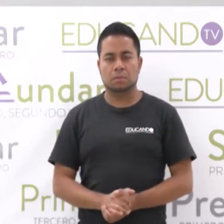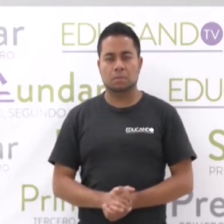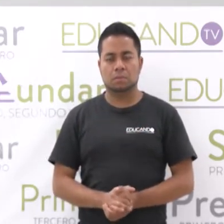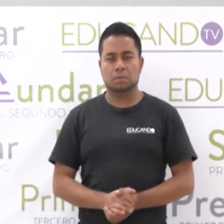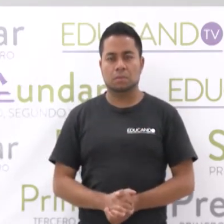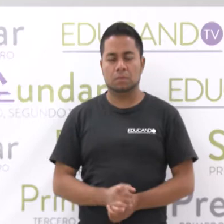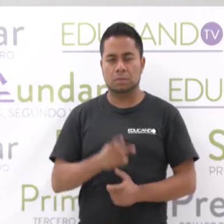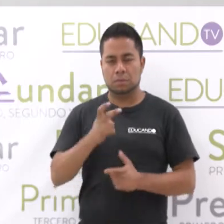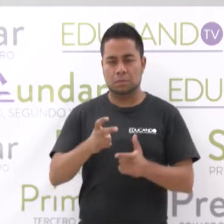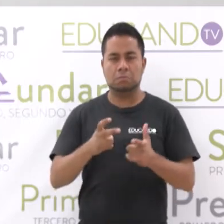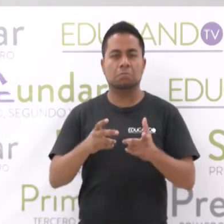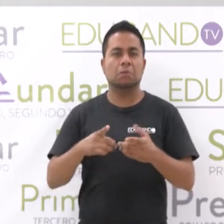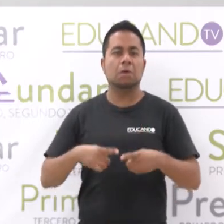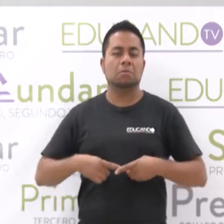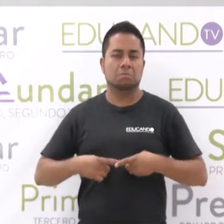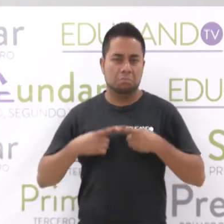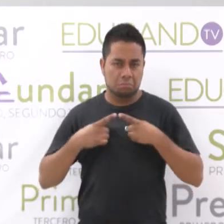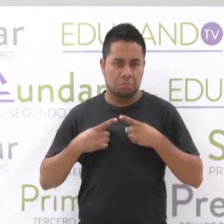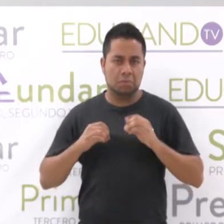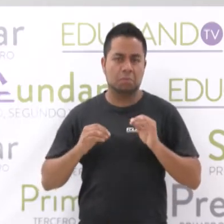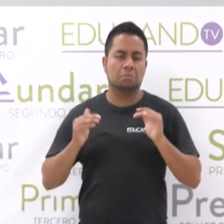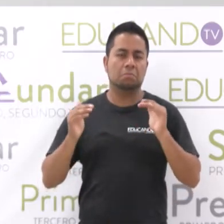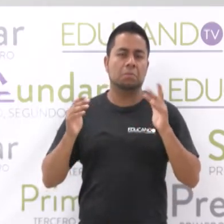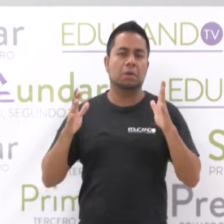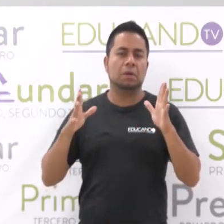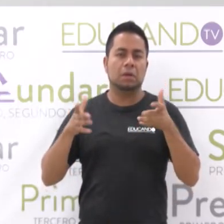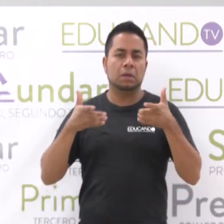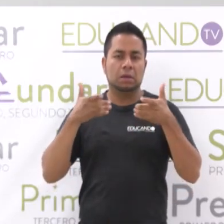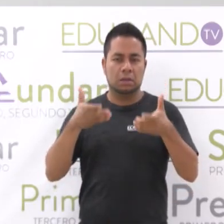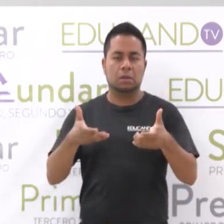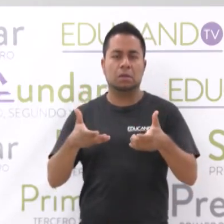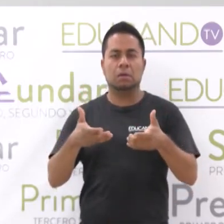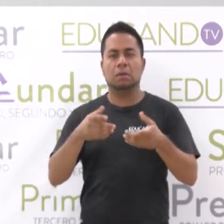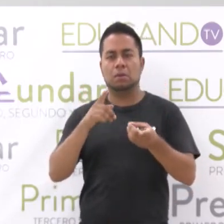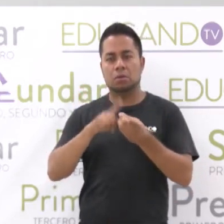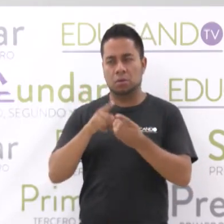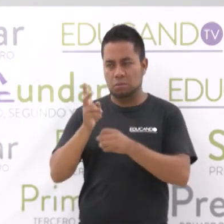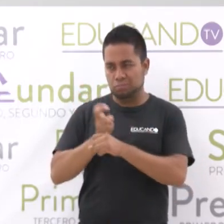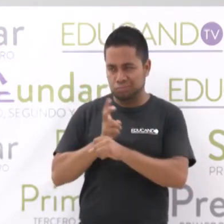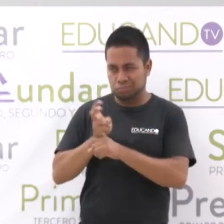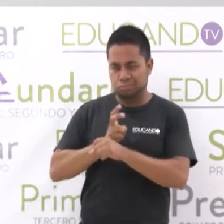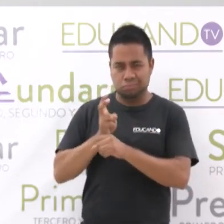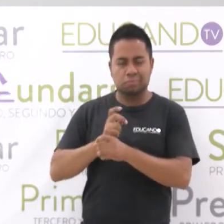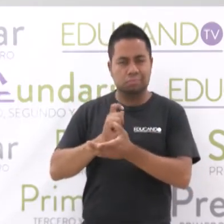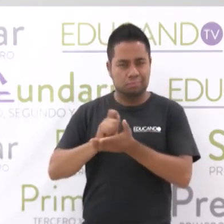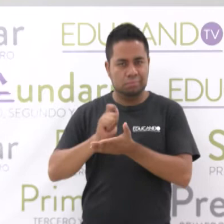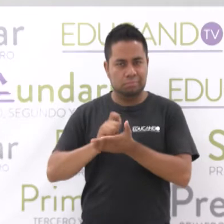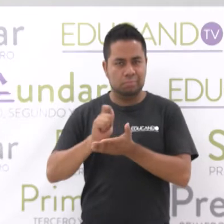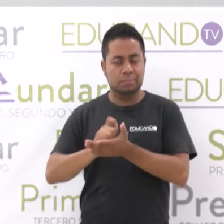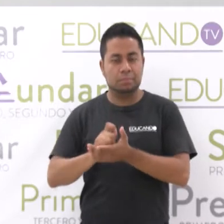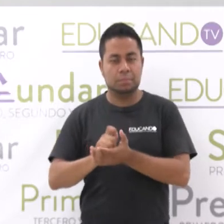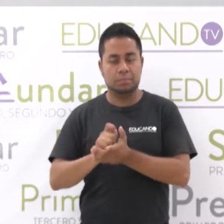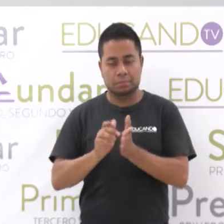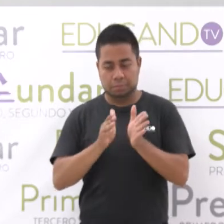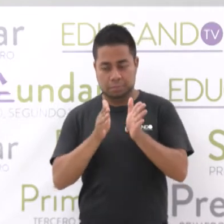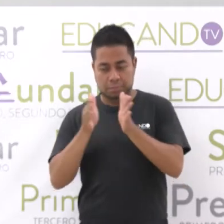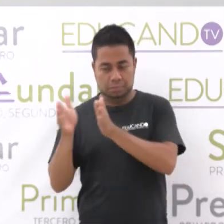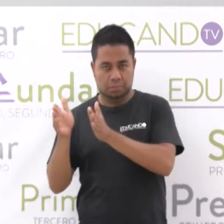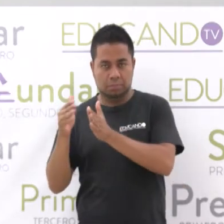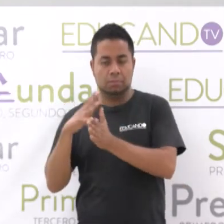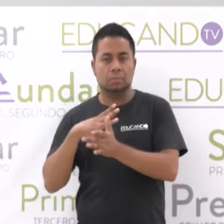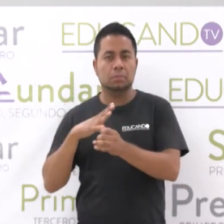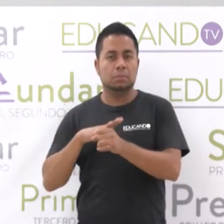es la dirección de donde fue recopilada la información. Del otro